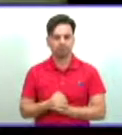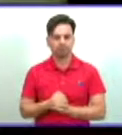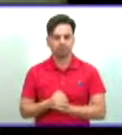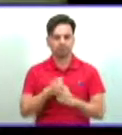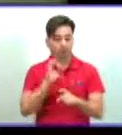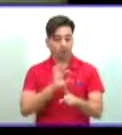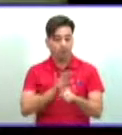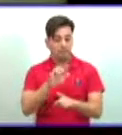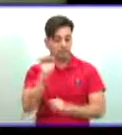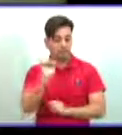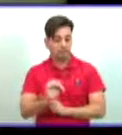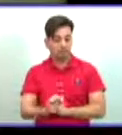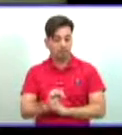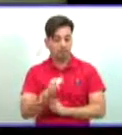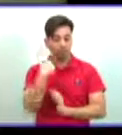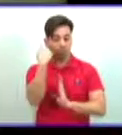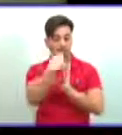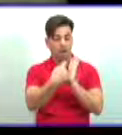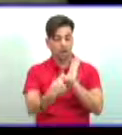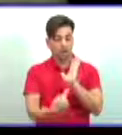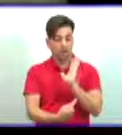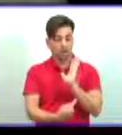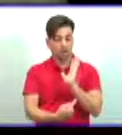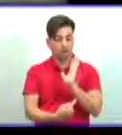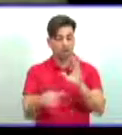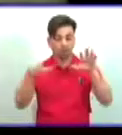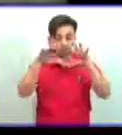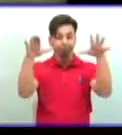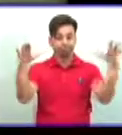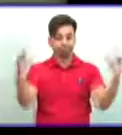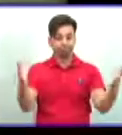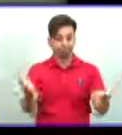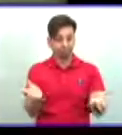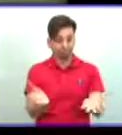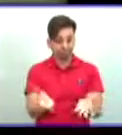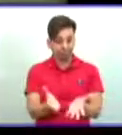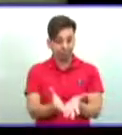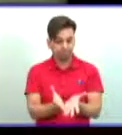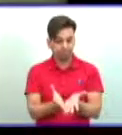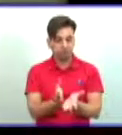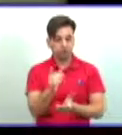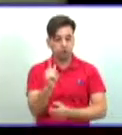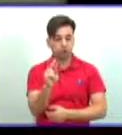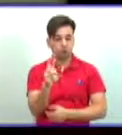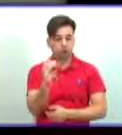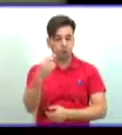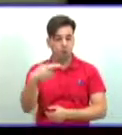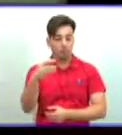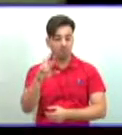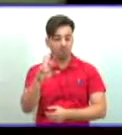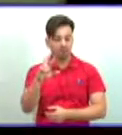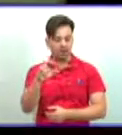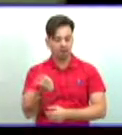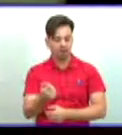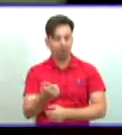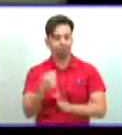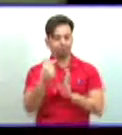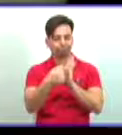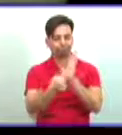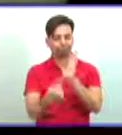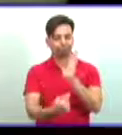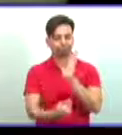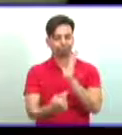comenzado con esta caracterización de esta capa de la envoltura geográfica y vamos a seguir hablando de elementos que la caracterizan, por supuesto, para